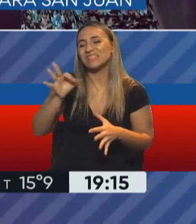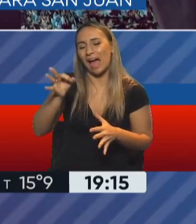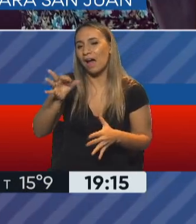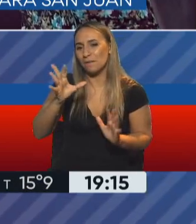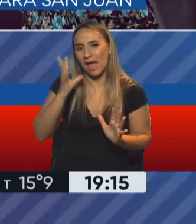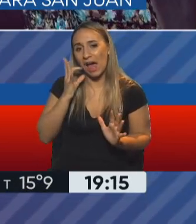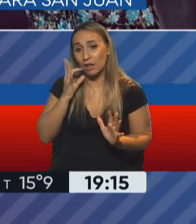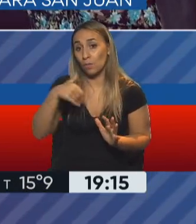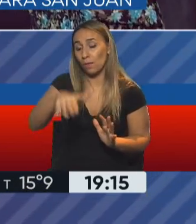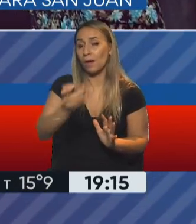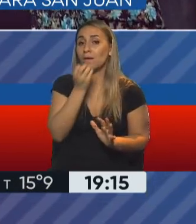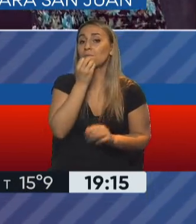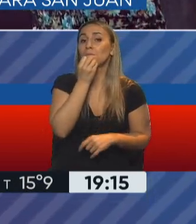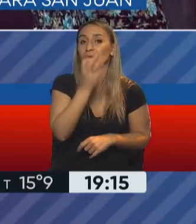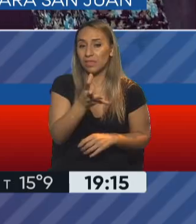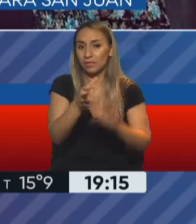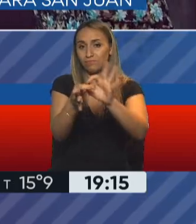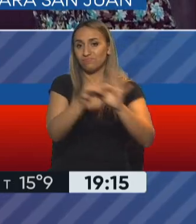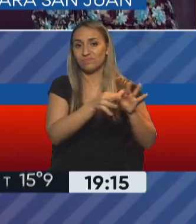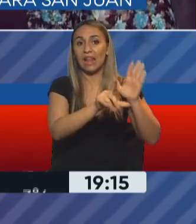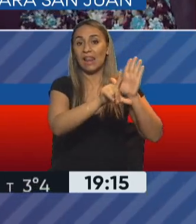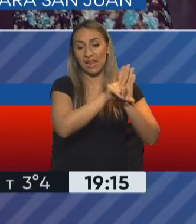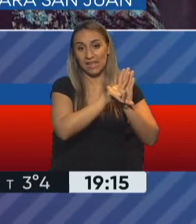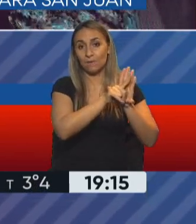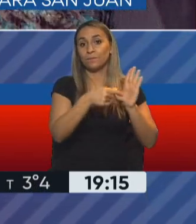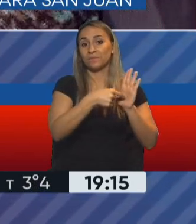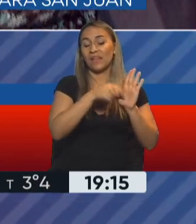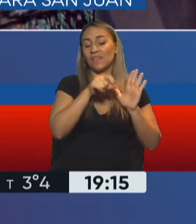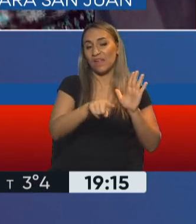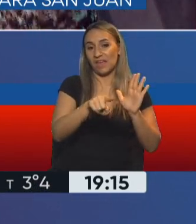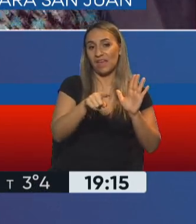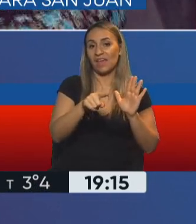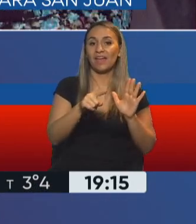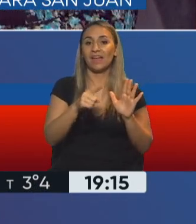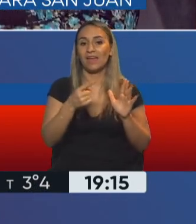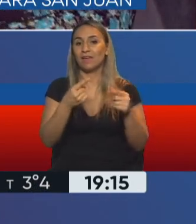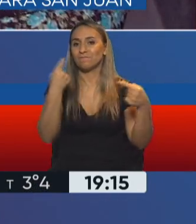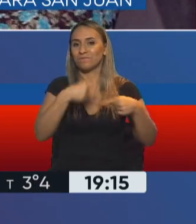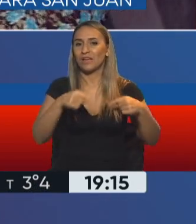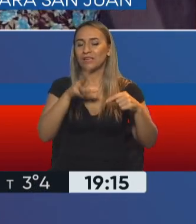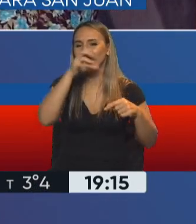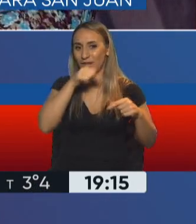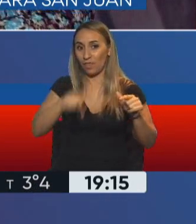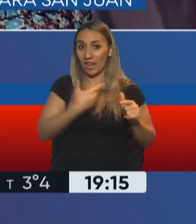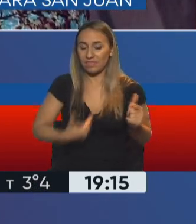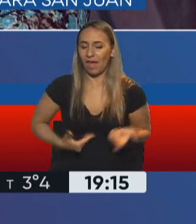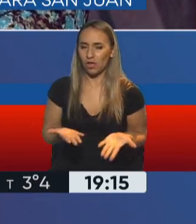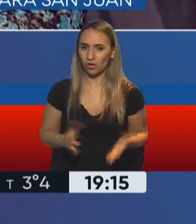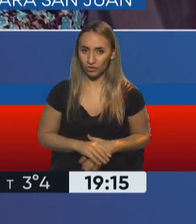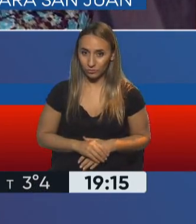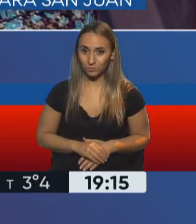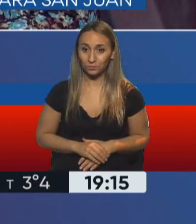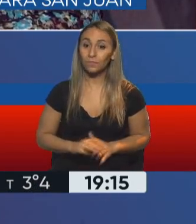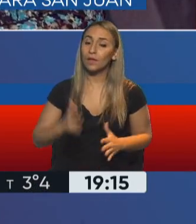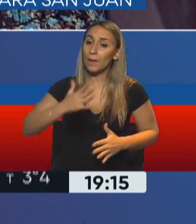que tiene que ver con la ley de inteligencia nacional, ¿no? Y que por eso debe ser relevado. Respecto a